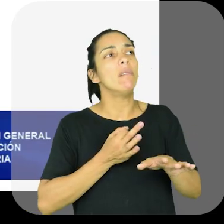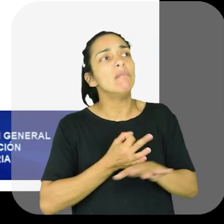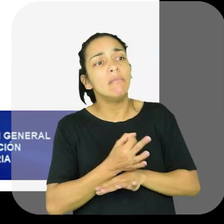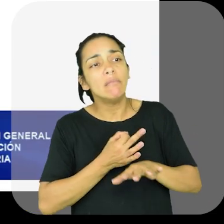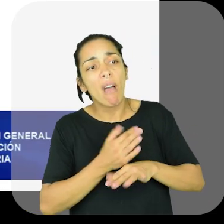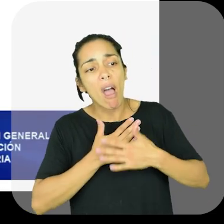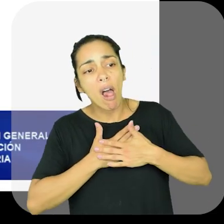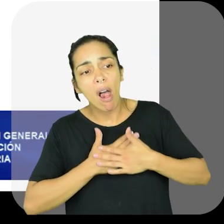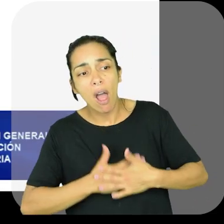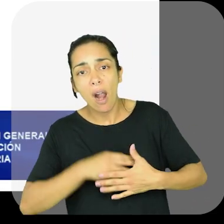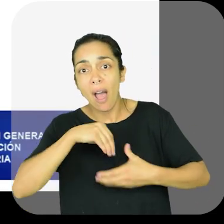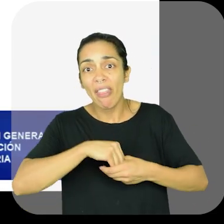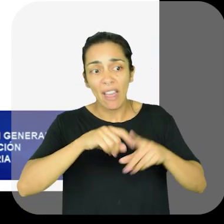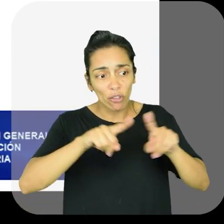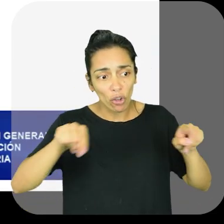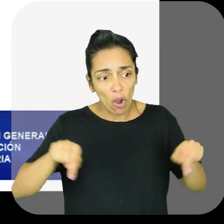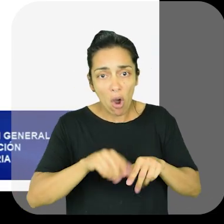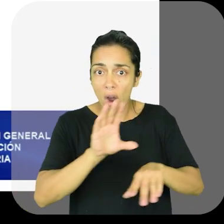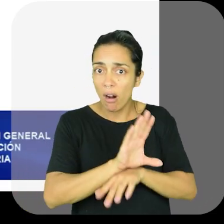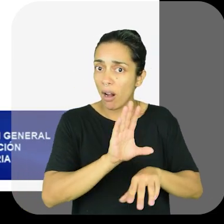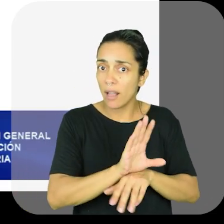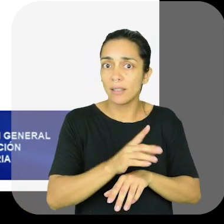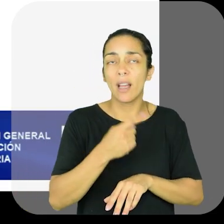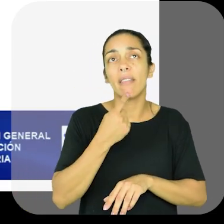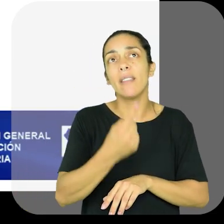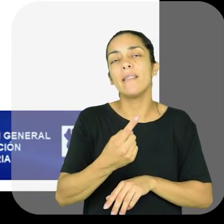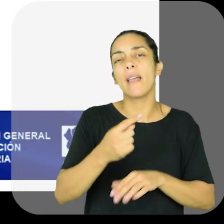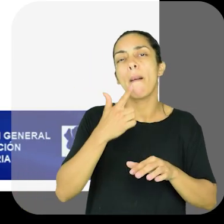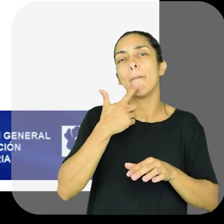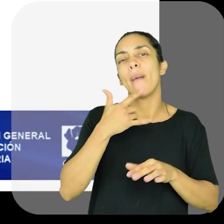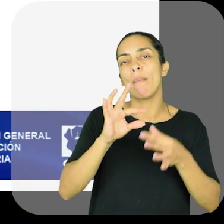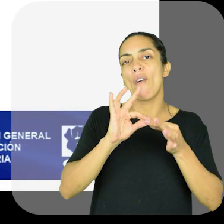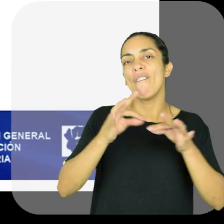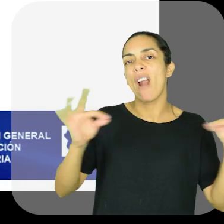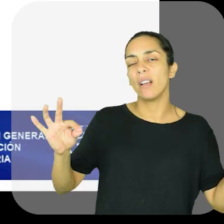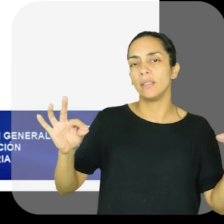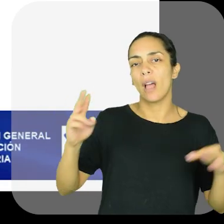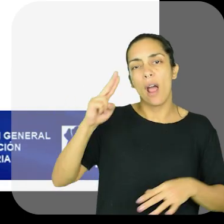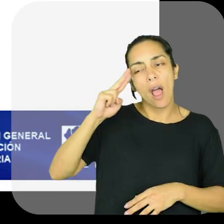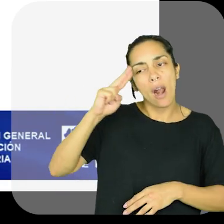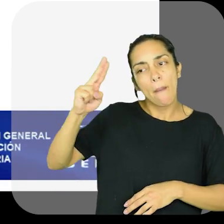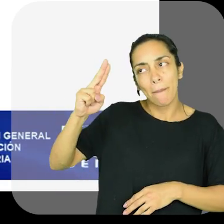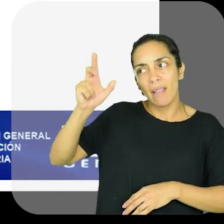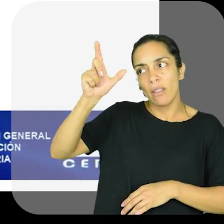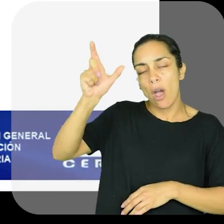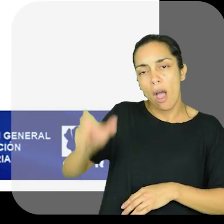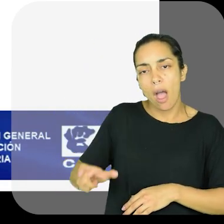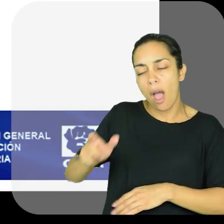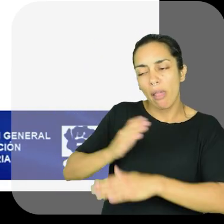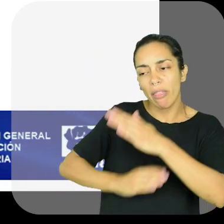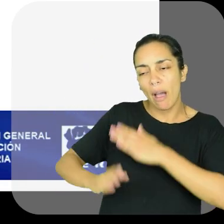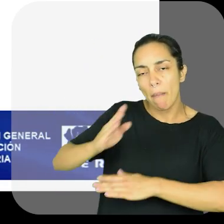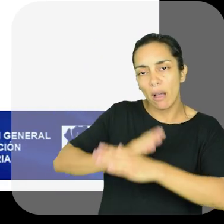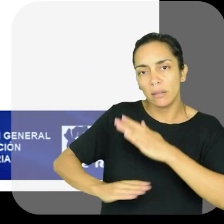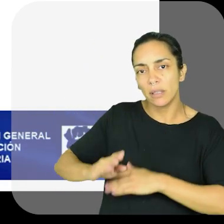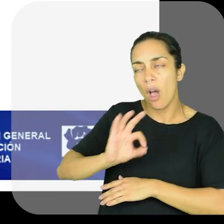Entonces, cuando los maestros dicen respetadísima señora discapacidad, cordial saludo, casi que solo leyendo ese